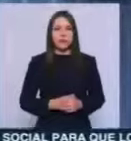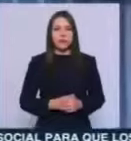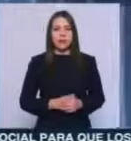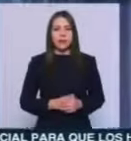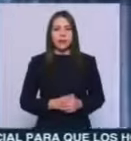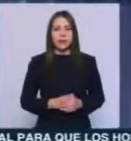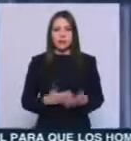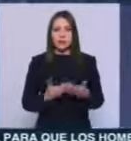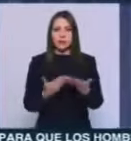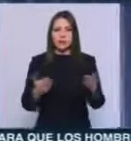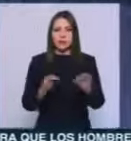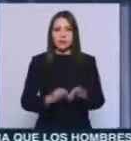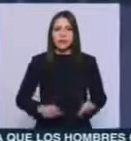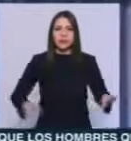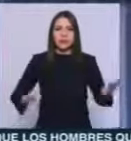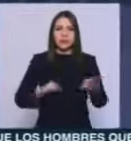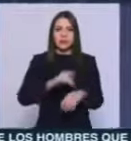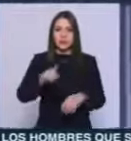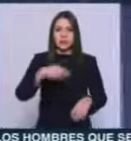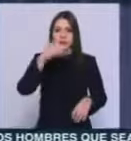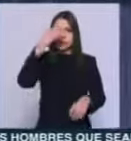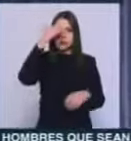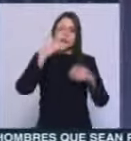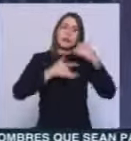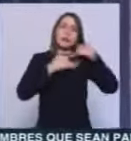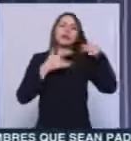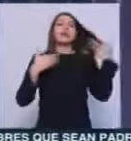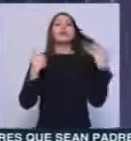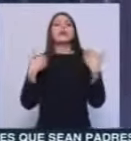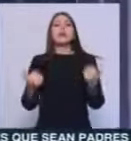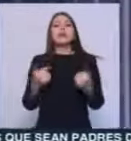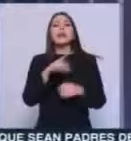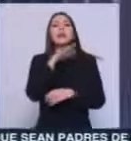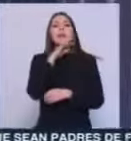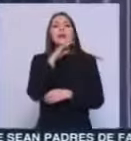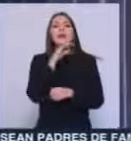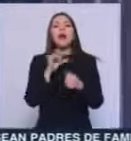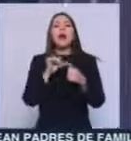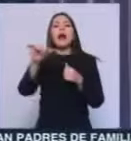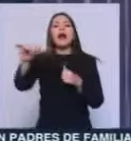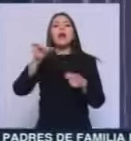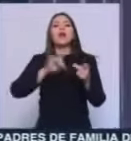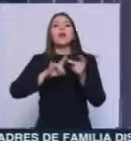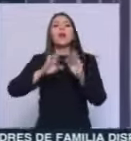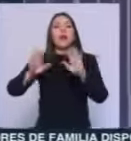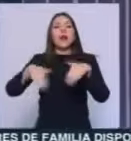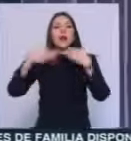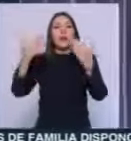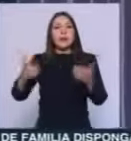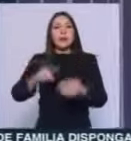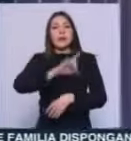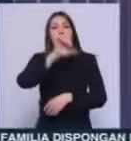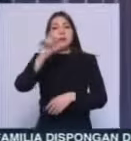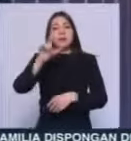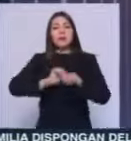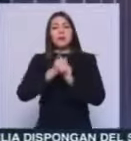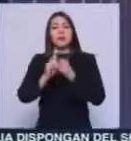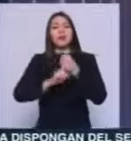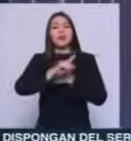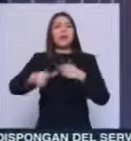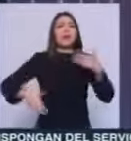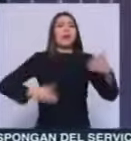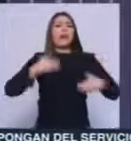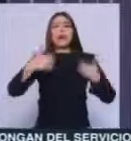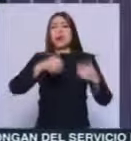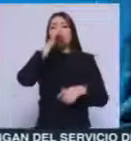Es indispensable hacer conciencia sobre el destino final de nuestros desechos sólidos porque después se convierten en un problema del que terminamos quejándonos. Mire